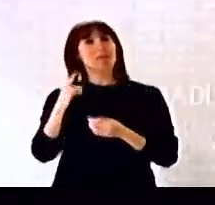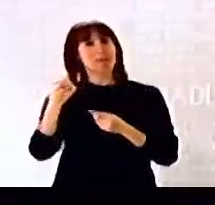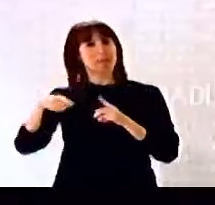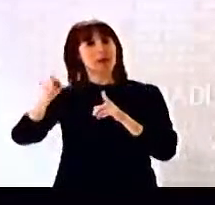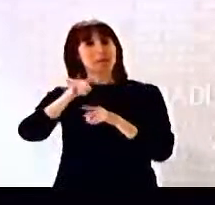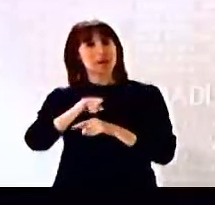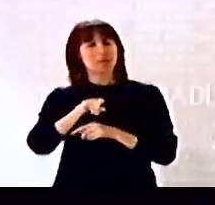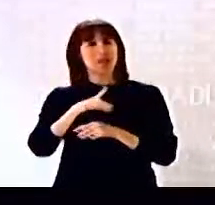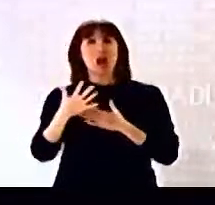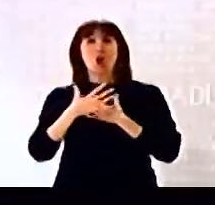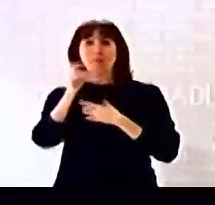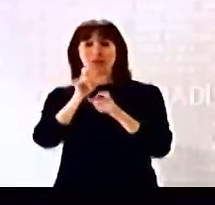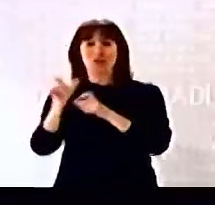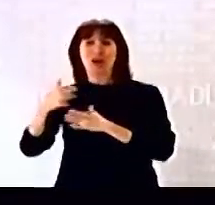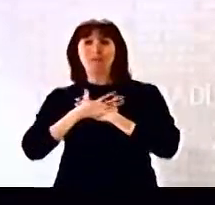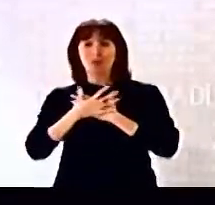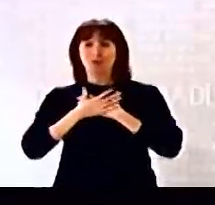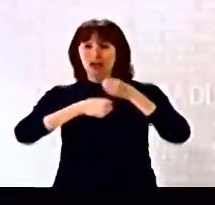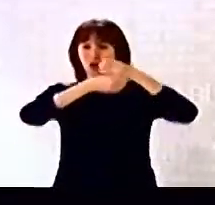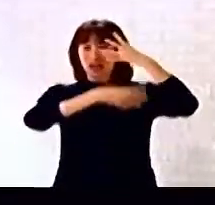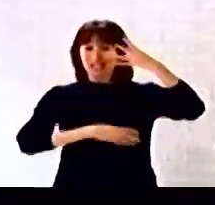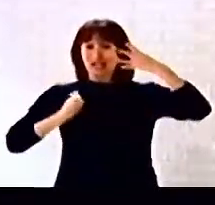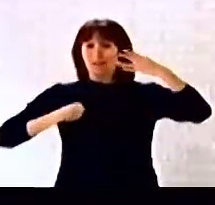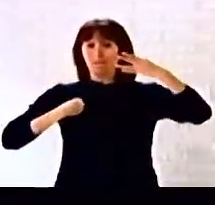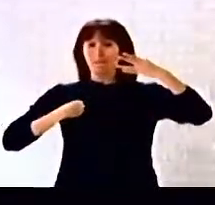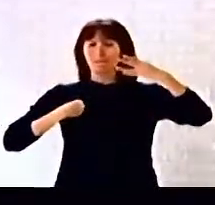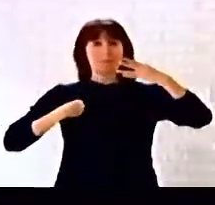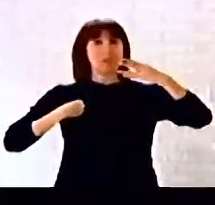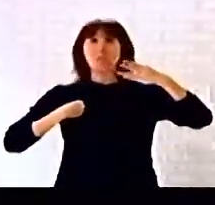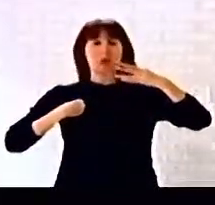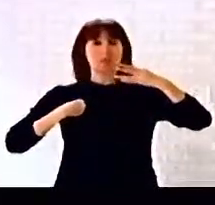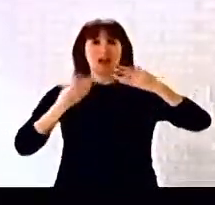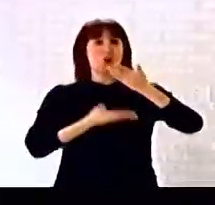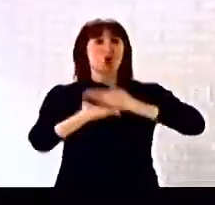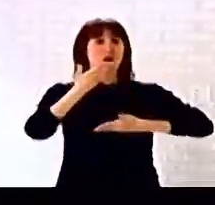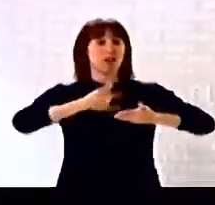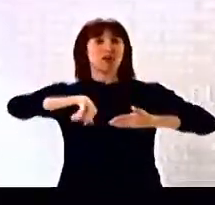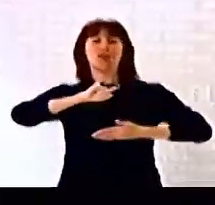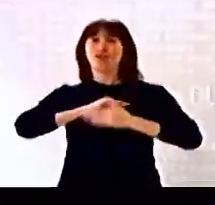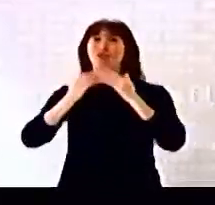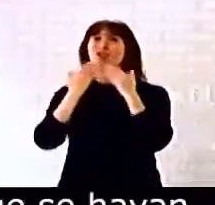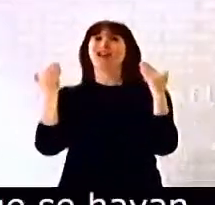agradecerle a los voluntarios que integran esas listas el que se hayan ofrecido a colaborar con nosotros.